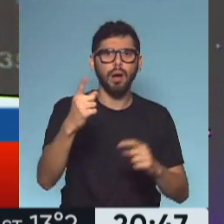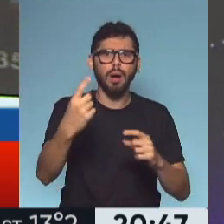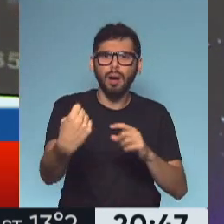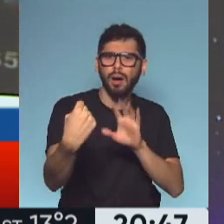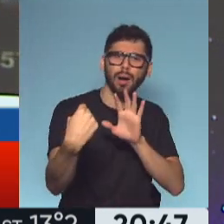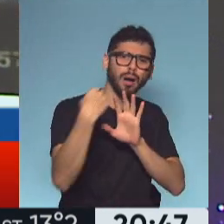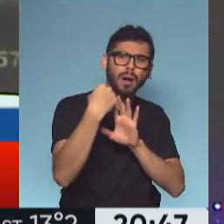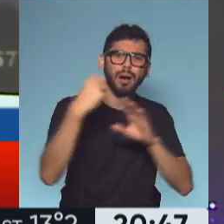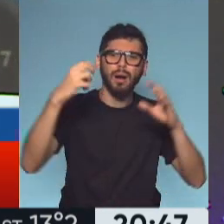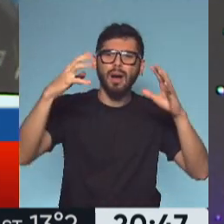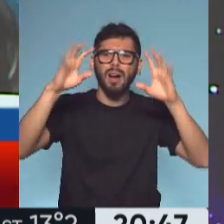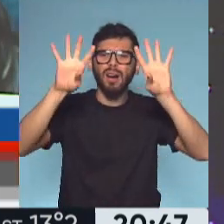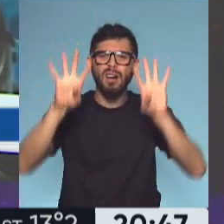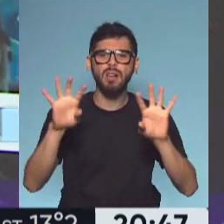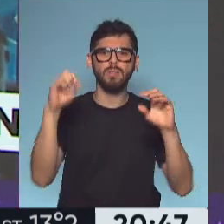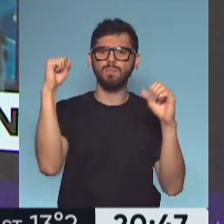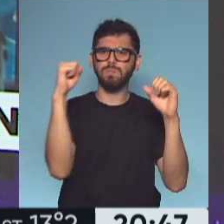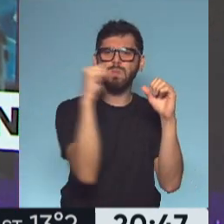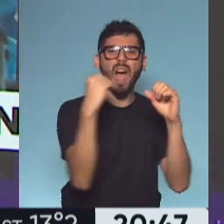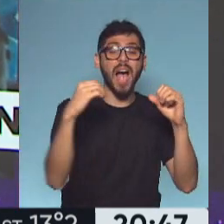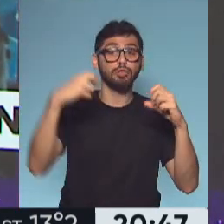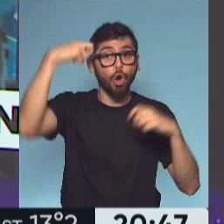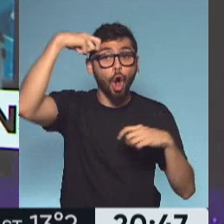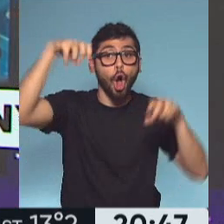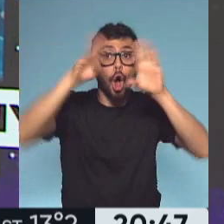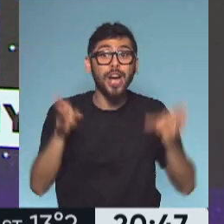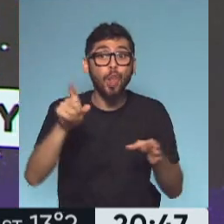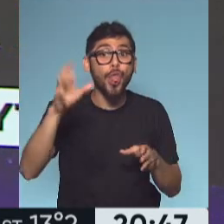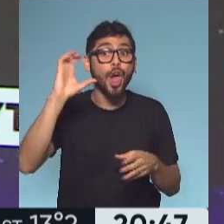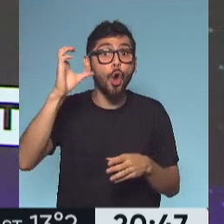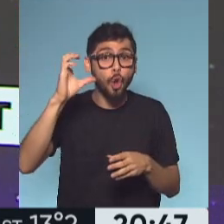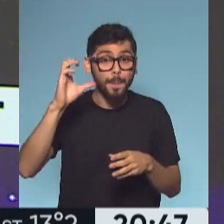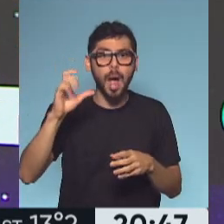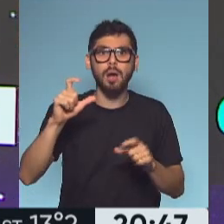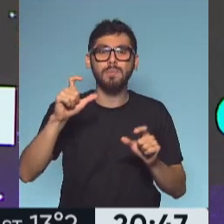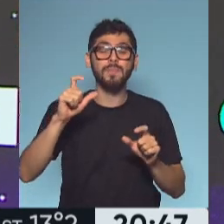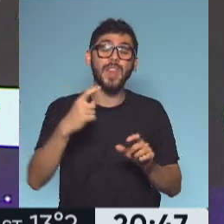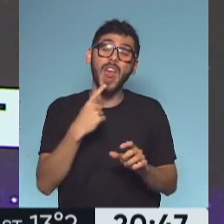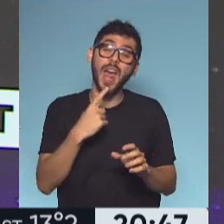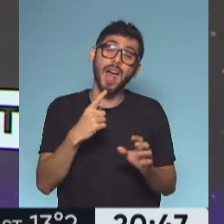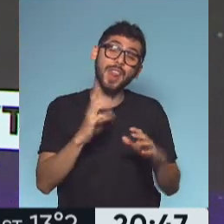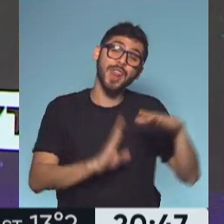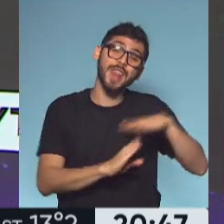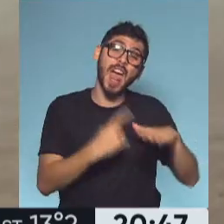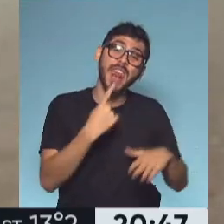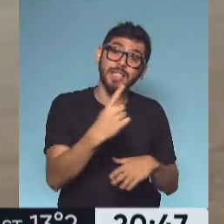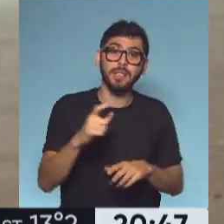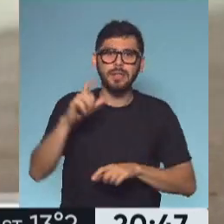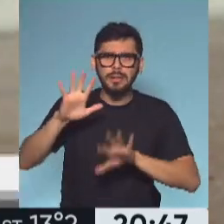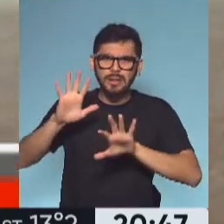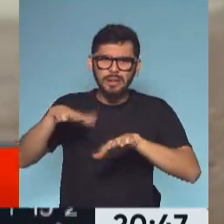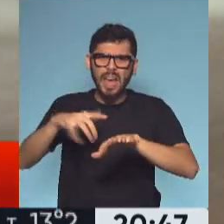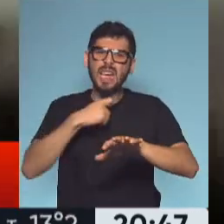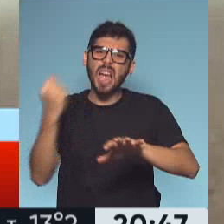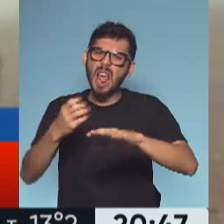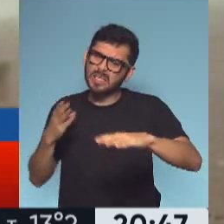Congreso de Colombia y hubo intentos de los manifestantes dicen por parte de las autoridades de ingresar al Congreso.